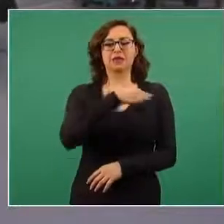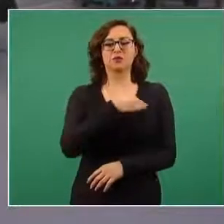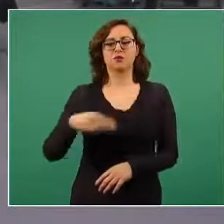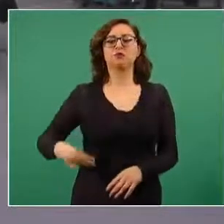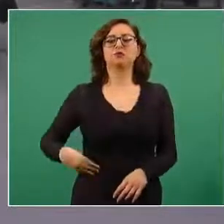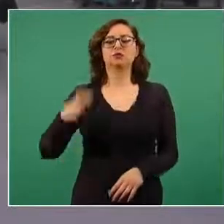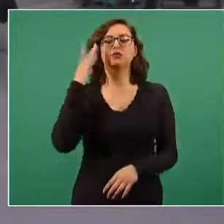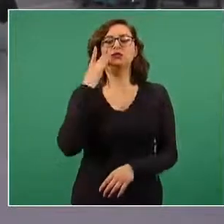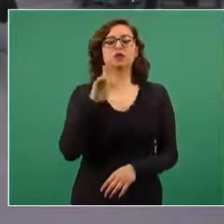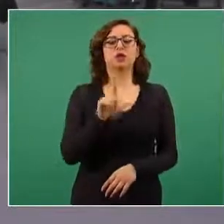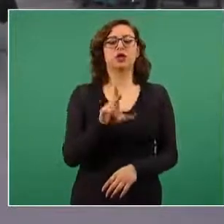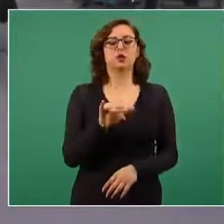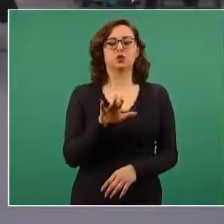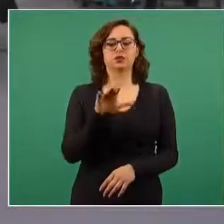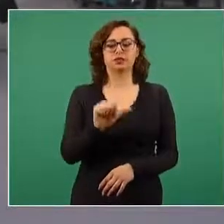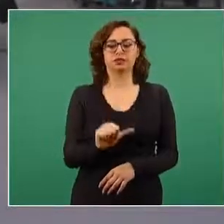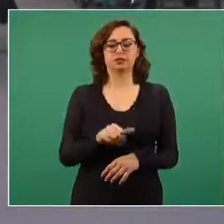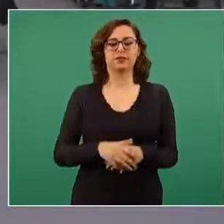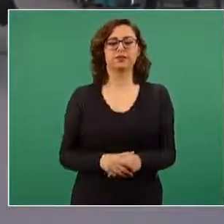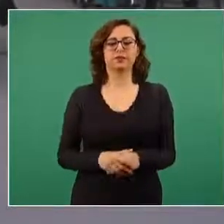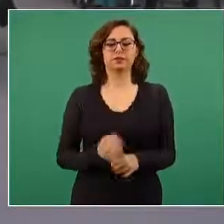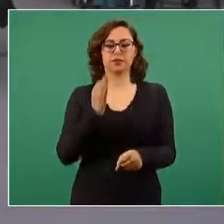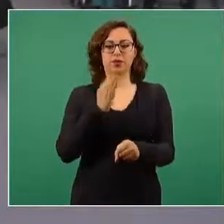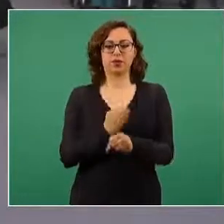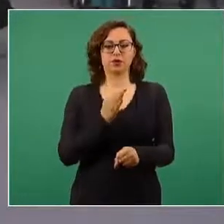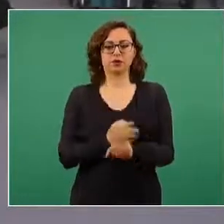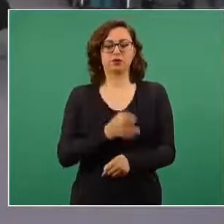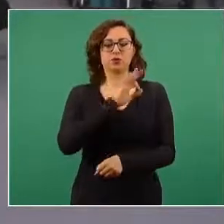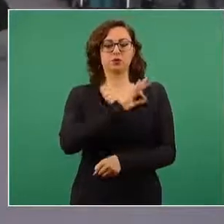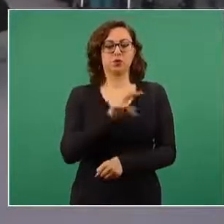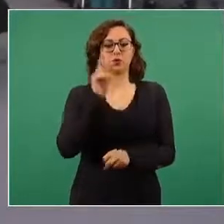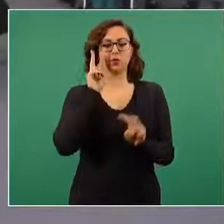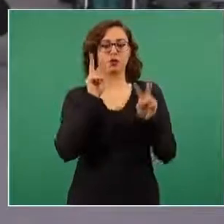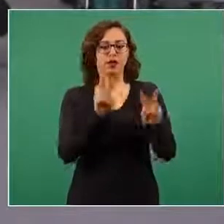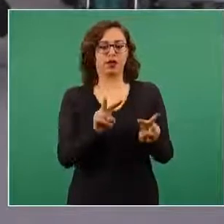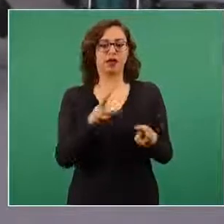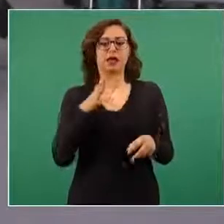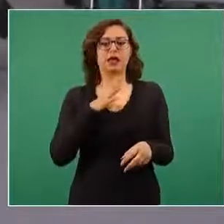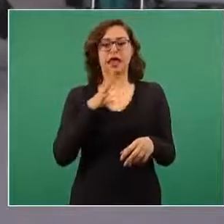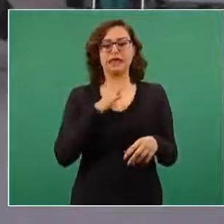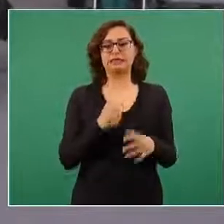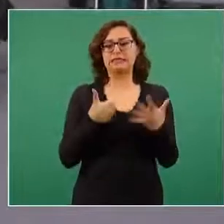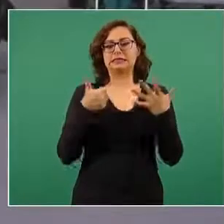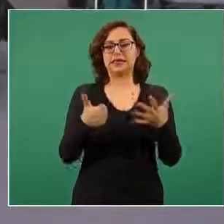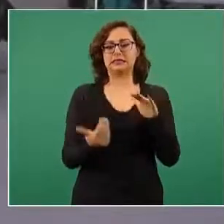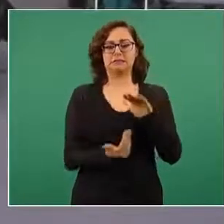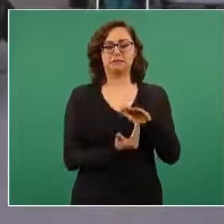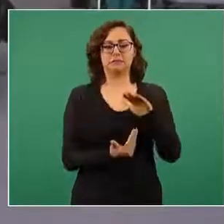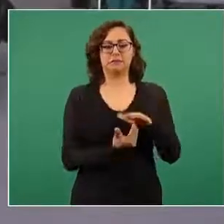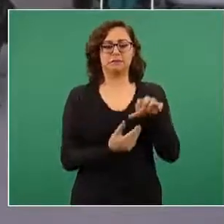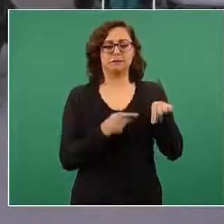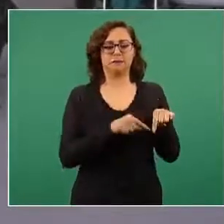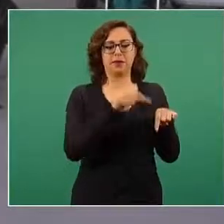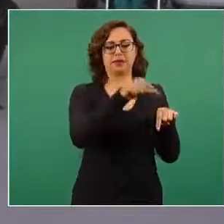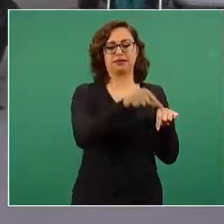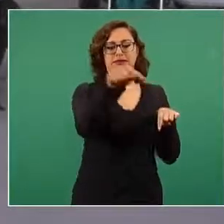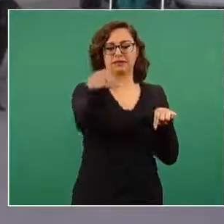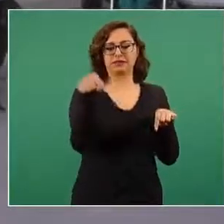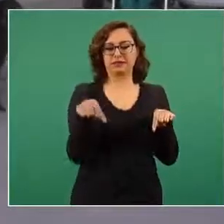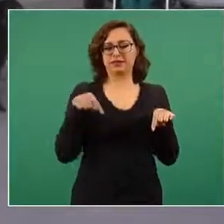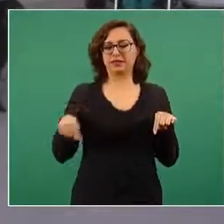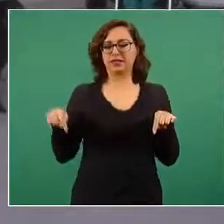Lucía. En este momento estamos viendo una de las 6 células que estará el día de hoy